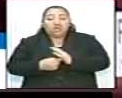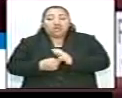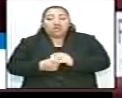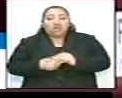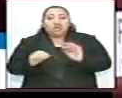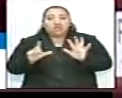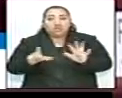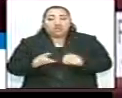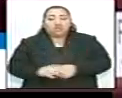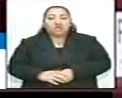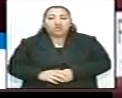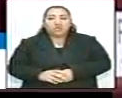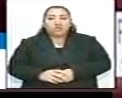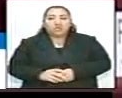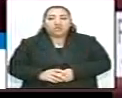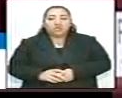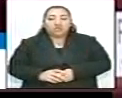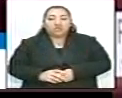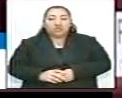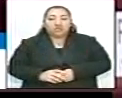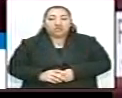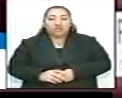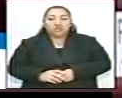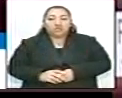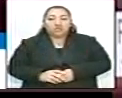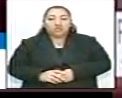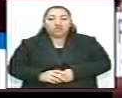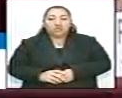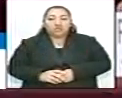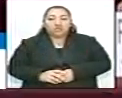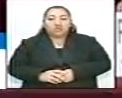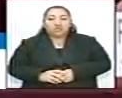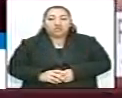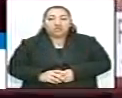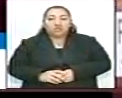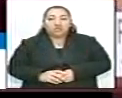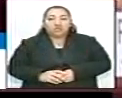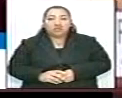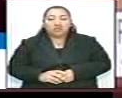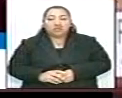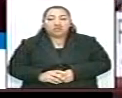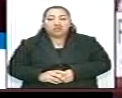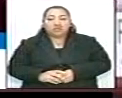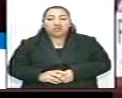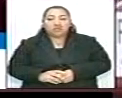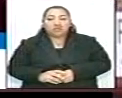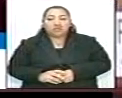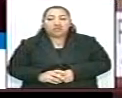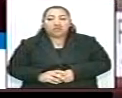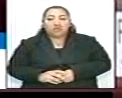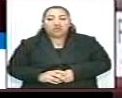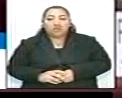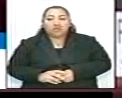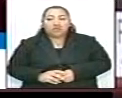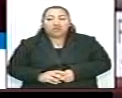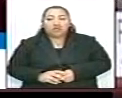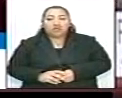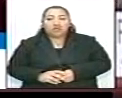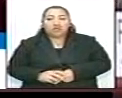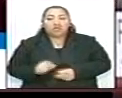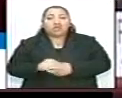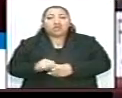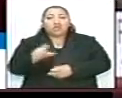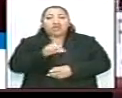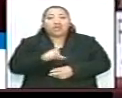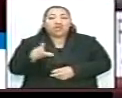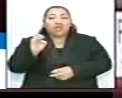en el punto 7 del plan de trabajo referido a plan de actividades, en el literal E se